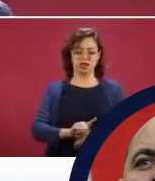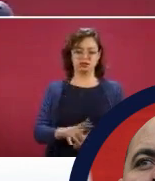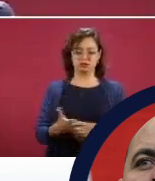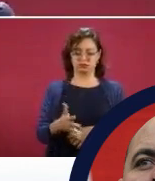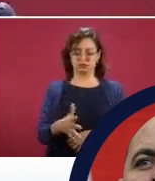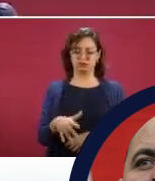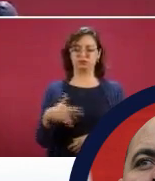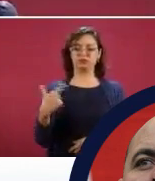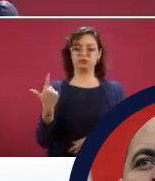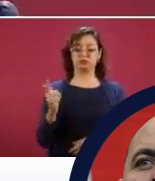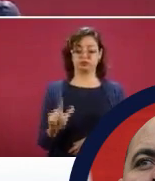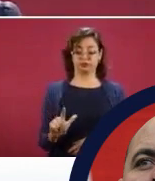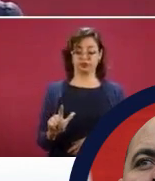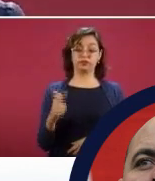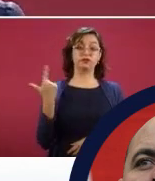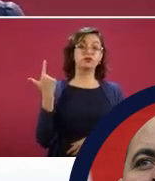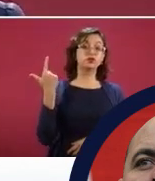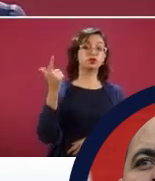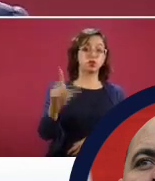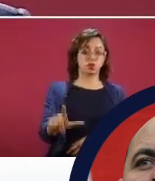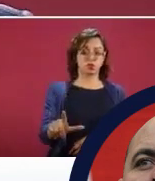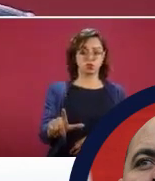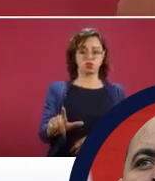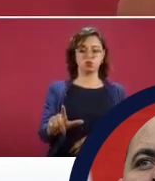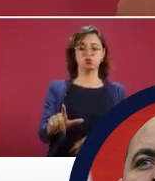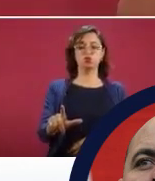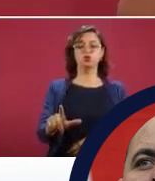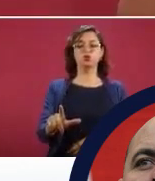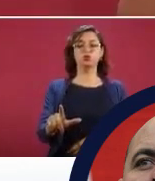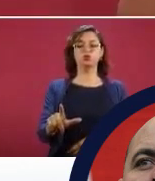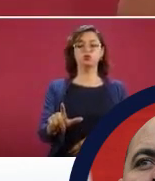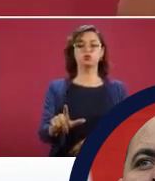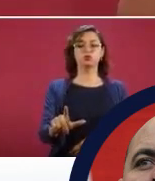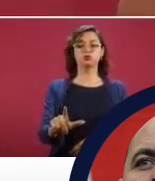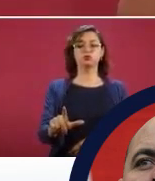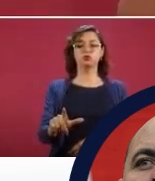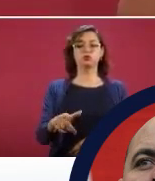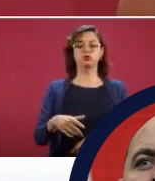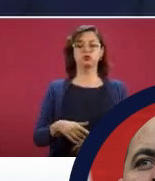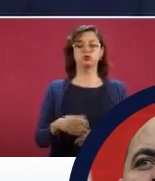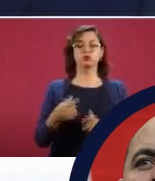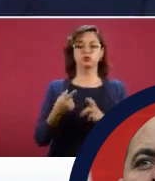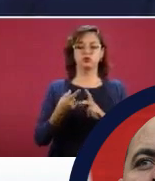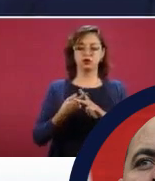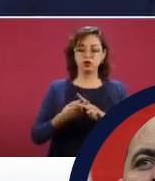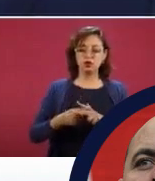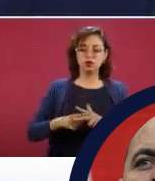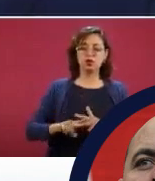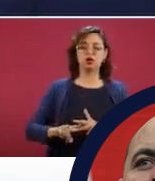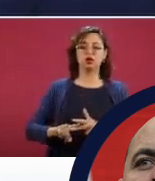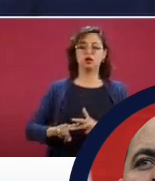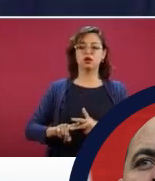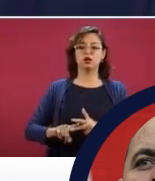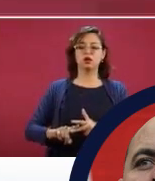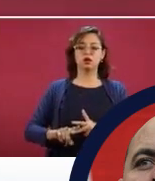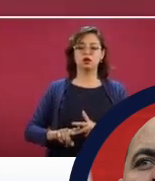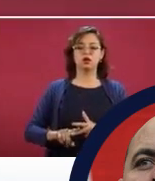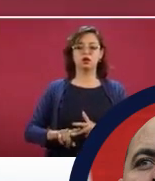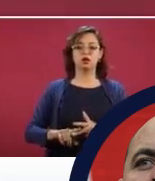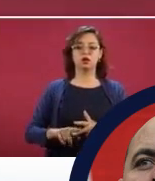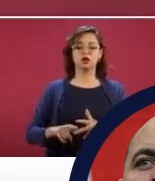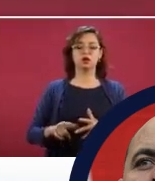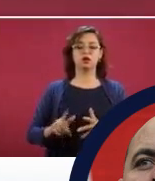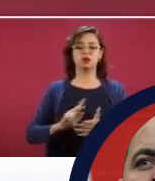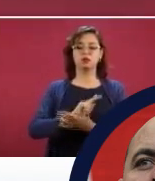que nos va a dar el informe sobre la investigación nosotros queremos saber quiénes son los bastardos que mataron a mujeres y niños ustedes van a ser